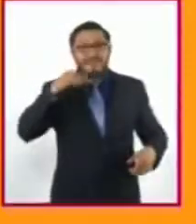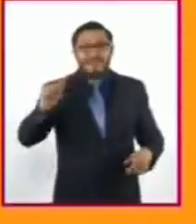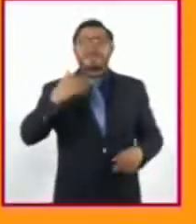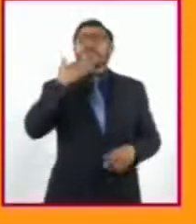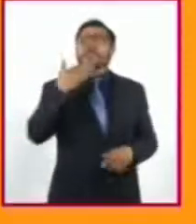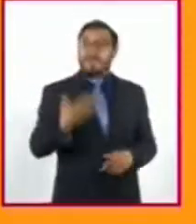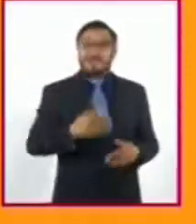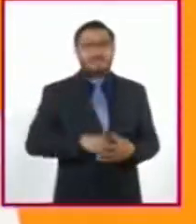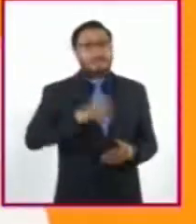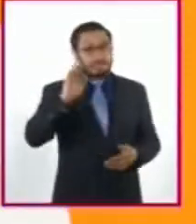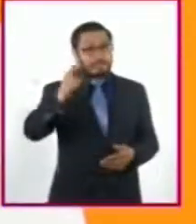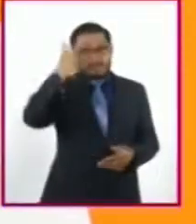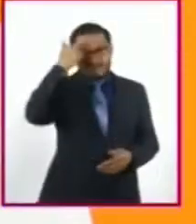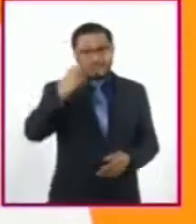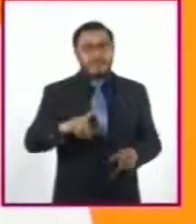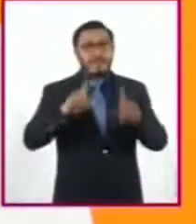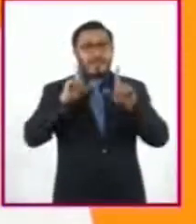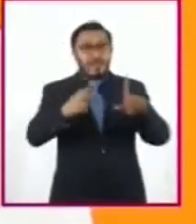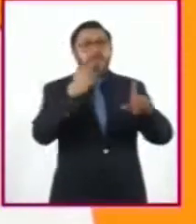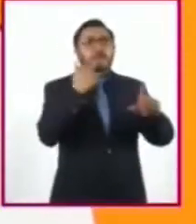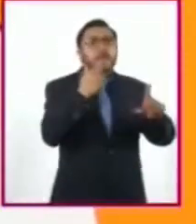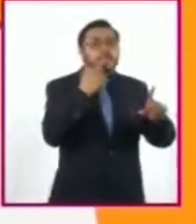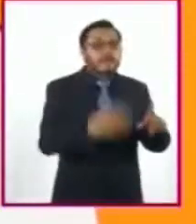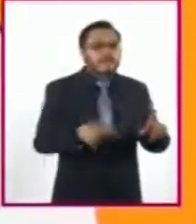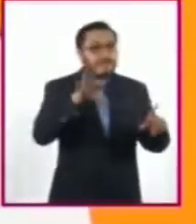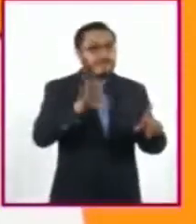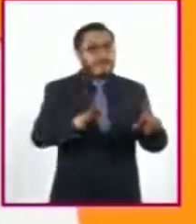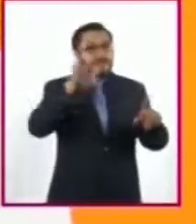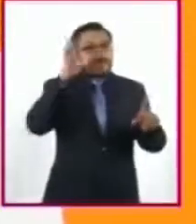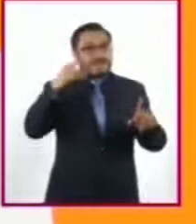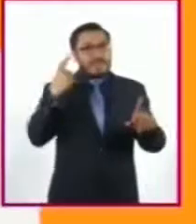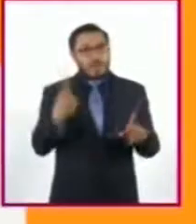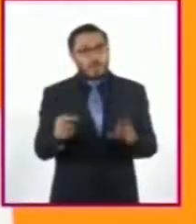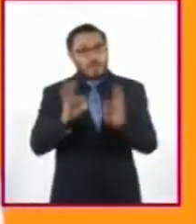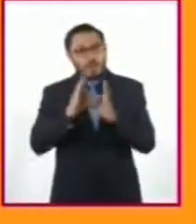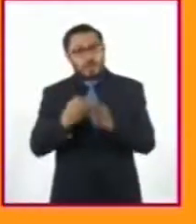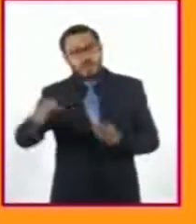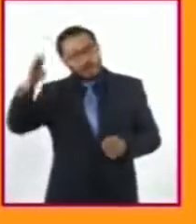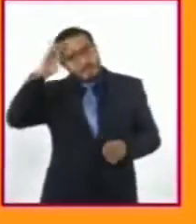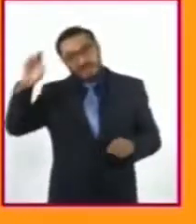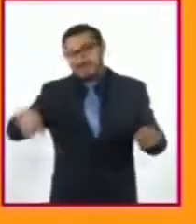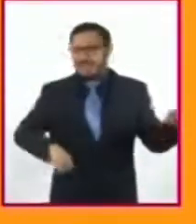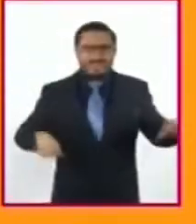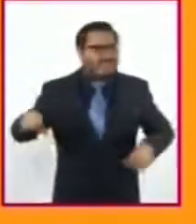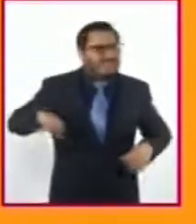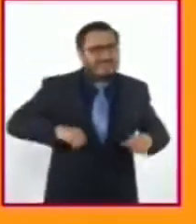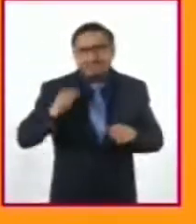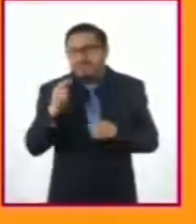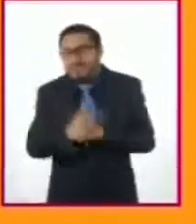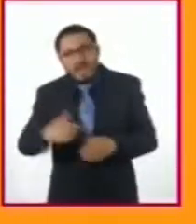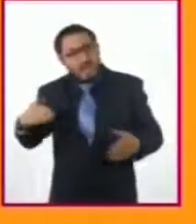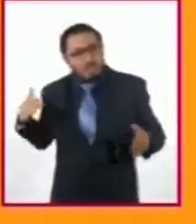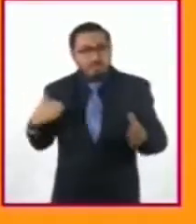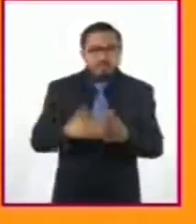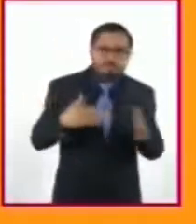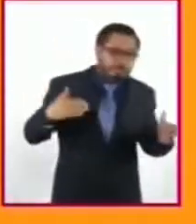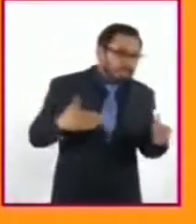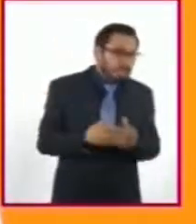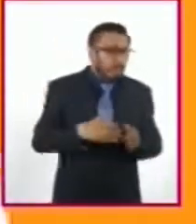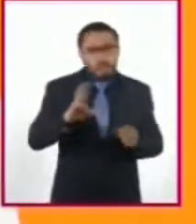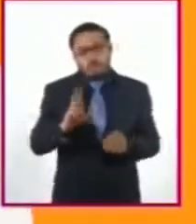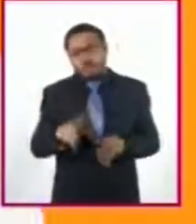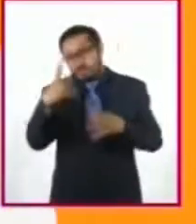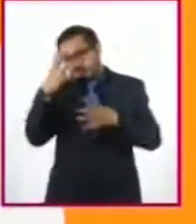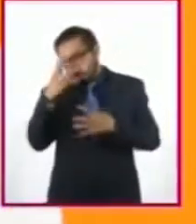Recuerden que en el rectángulo rojo se elige un pensamiento o acción que les impide o desanima